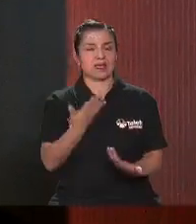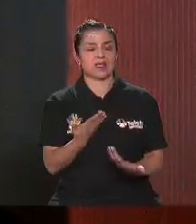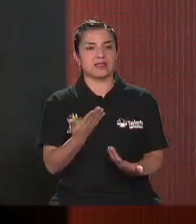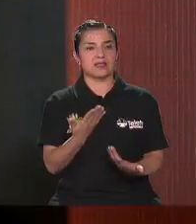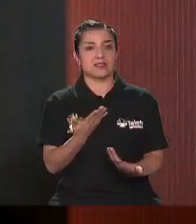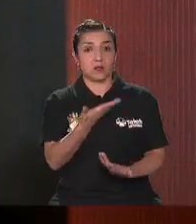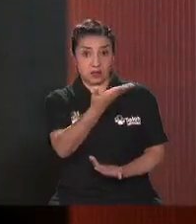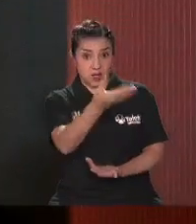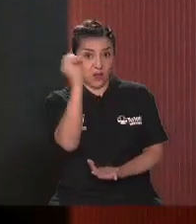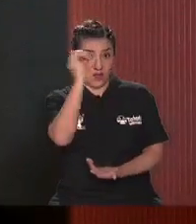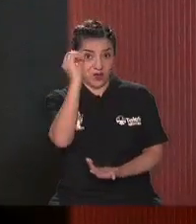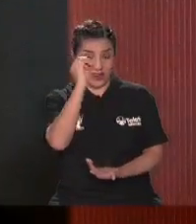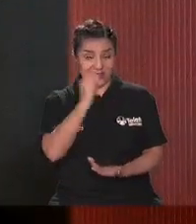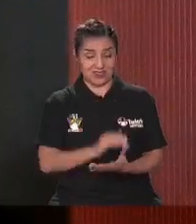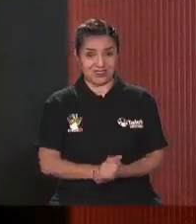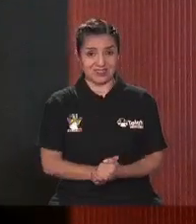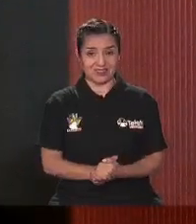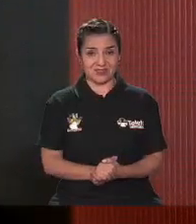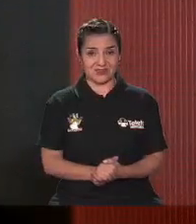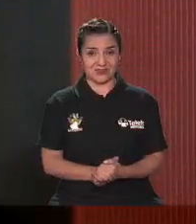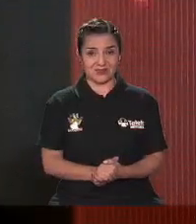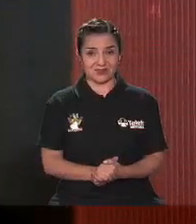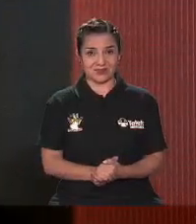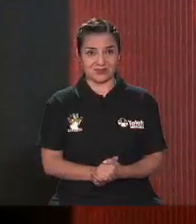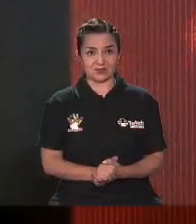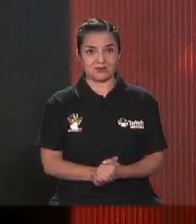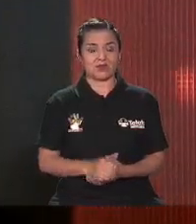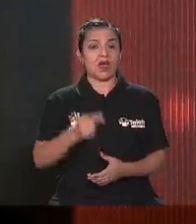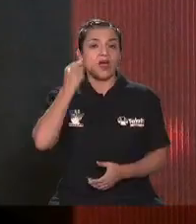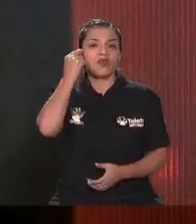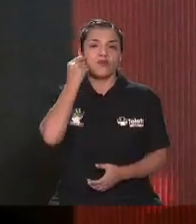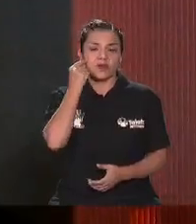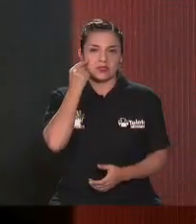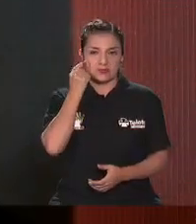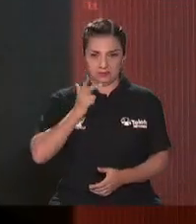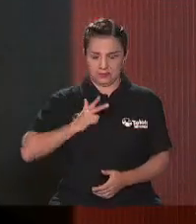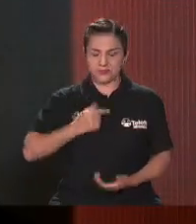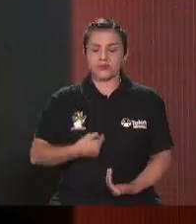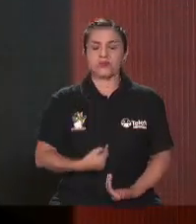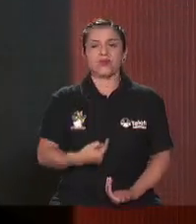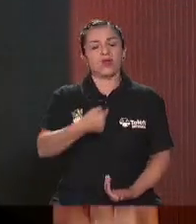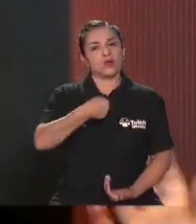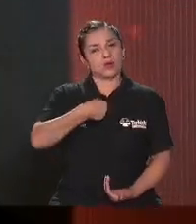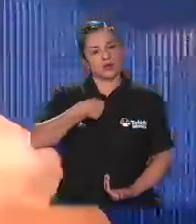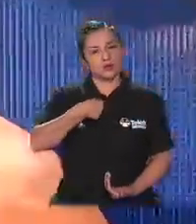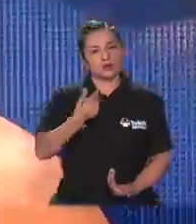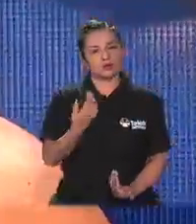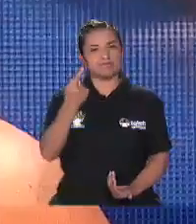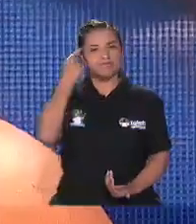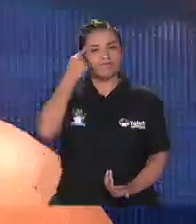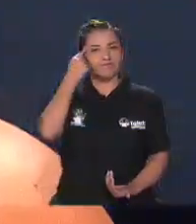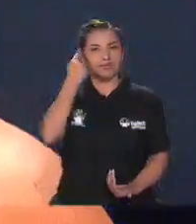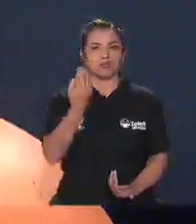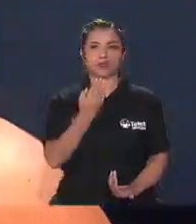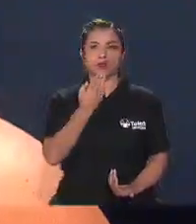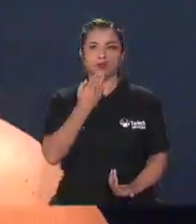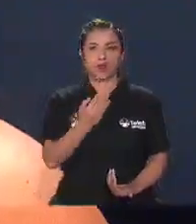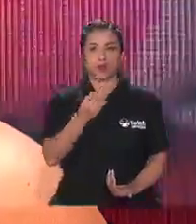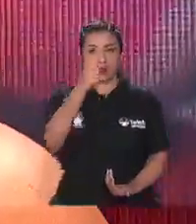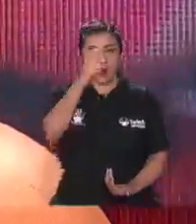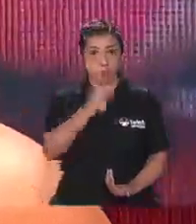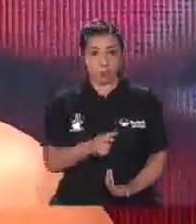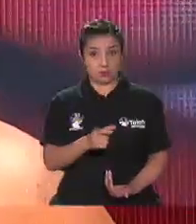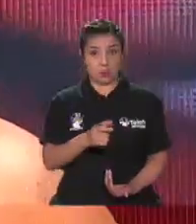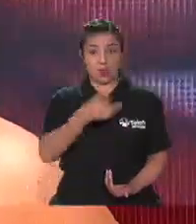de lo que usted opine. Triste la música, la cara triste. Pero don Francisco, yo encuentro que cuando alguien dice su opinión es